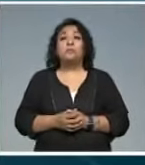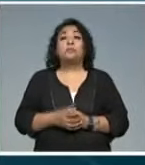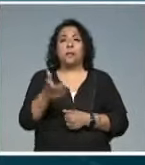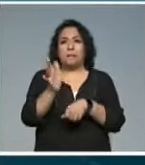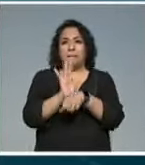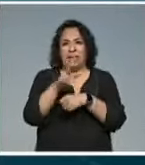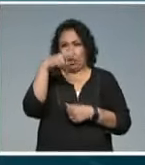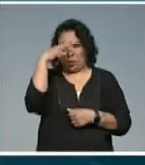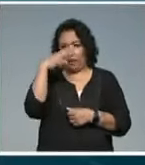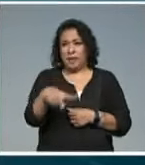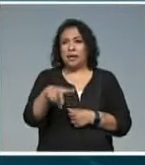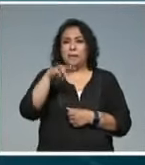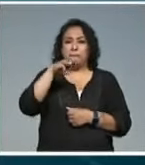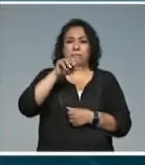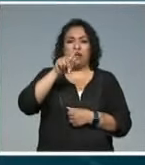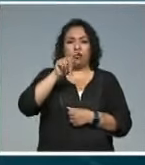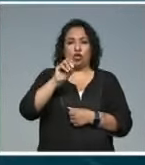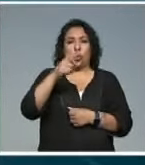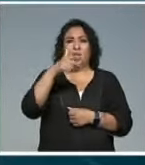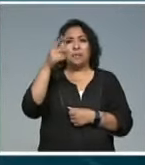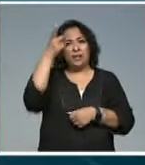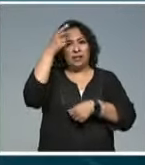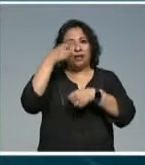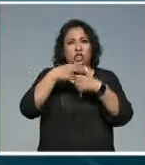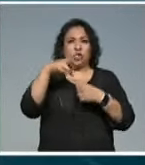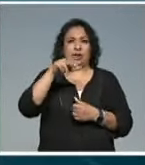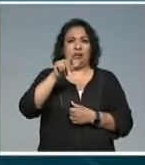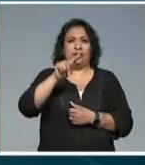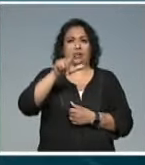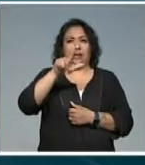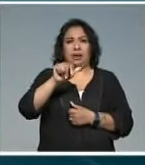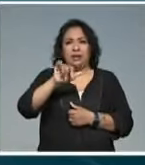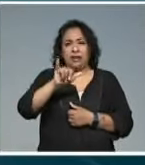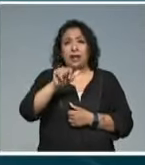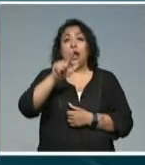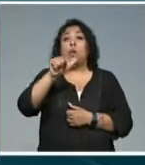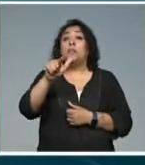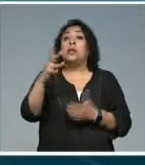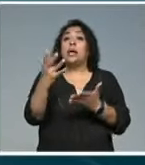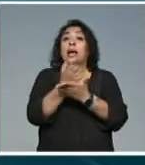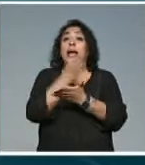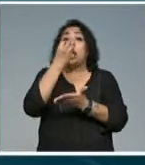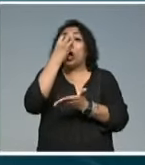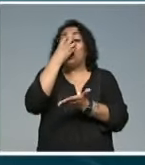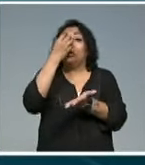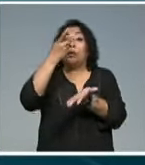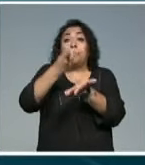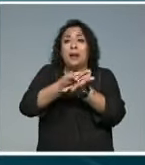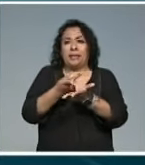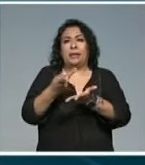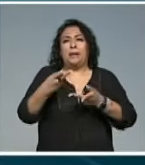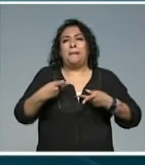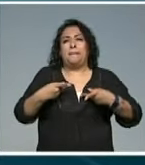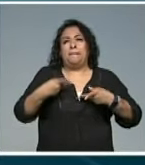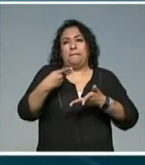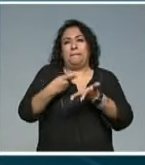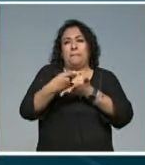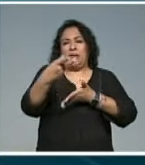La película mexicana Manto de Gemas, de la directora Natalia López Gallardo, se llevó el Oso de Plata, premio del jurado, en el